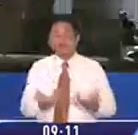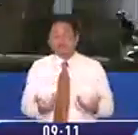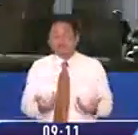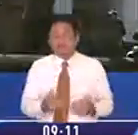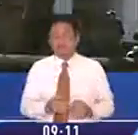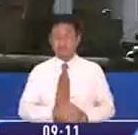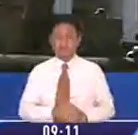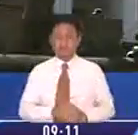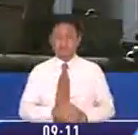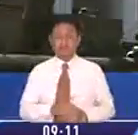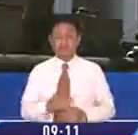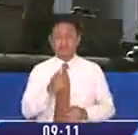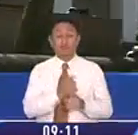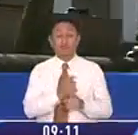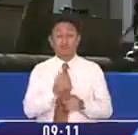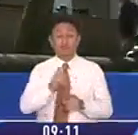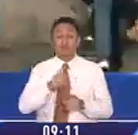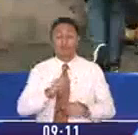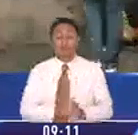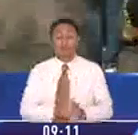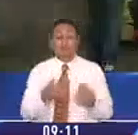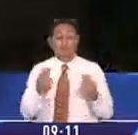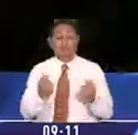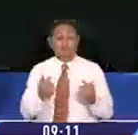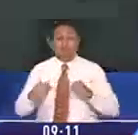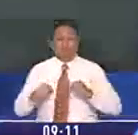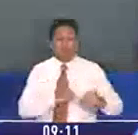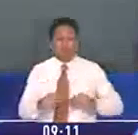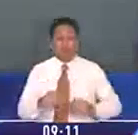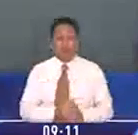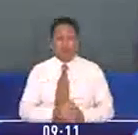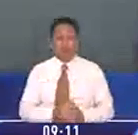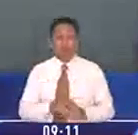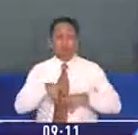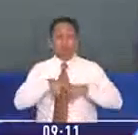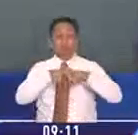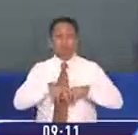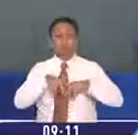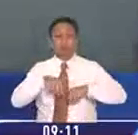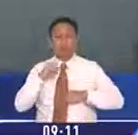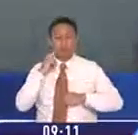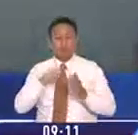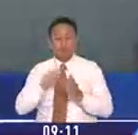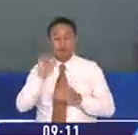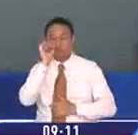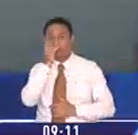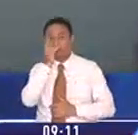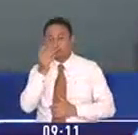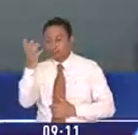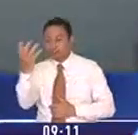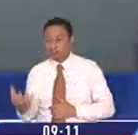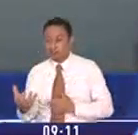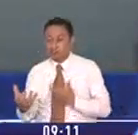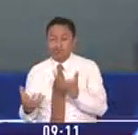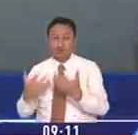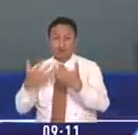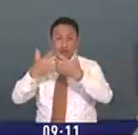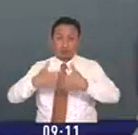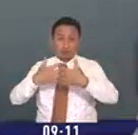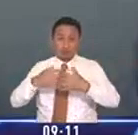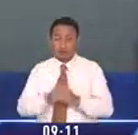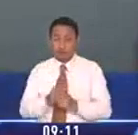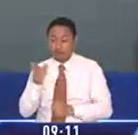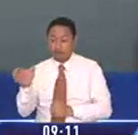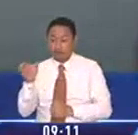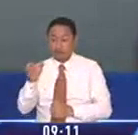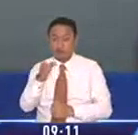1 año y 6 meses, por lo que se requieren de acciones inmediatas. Me voy a sentar con el sector florícola, me voy a sentar con el manufacturero, me voy a sentar